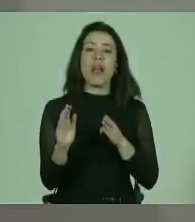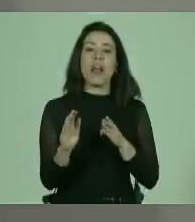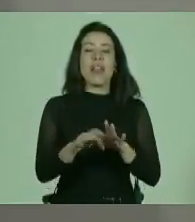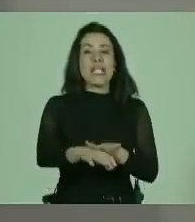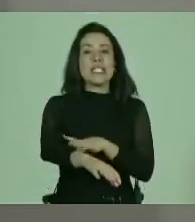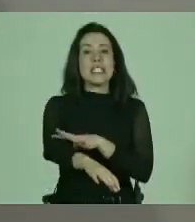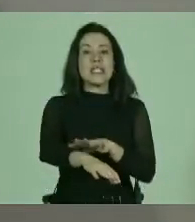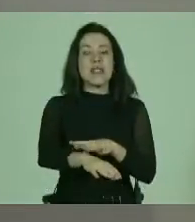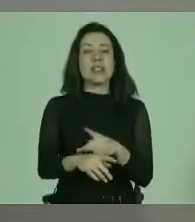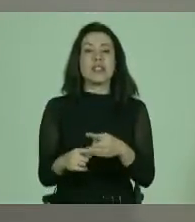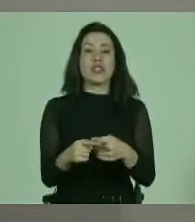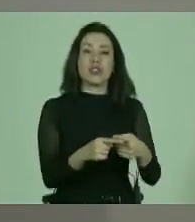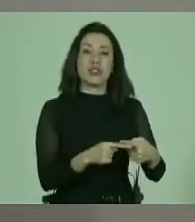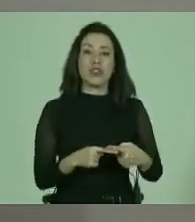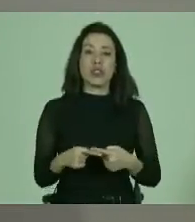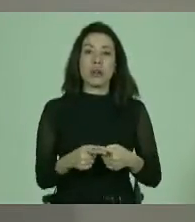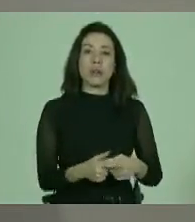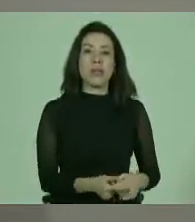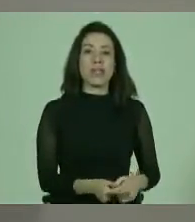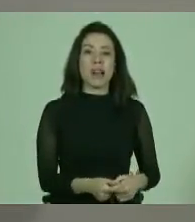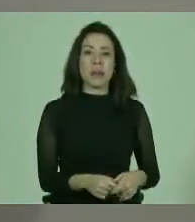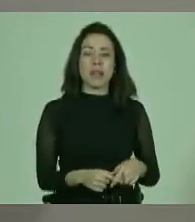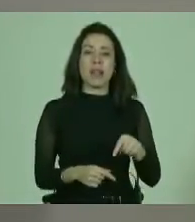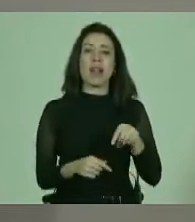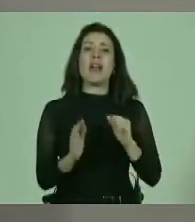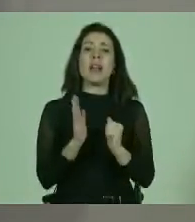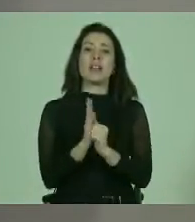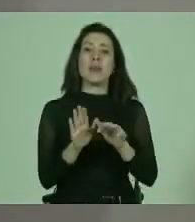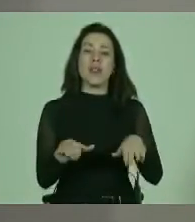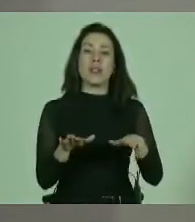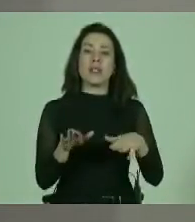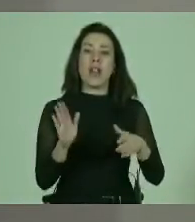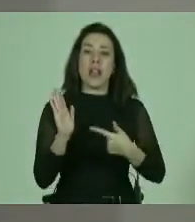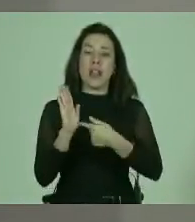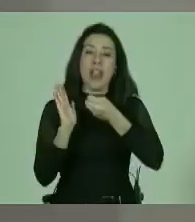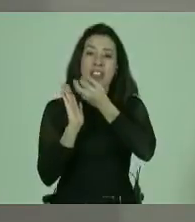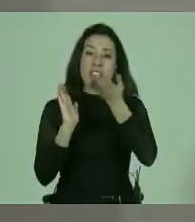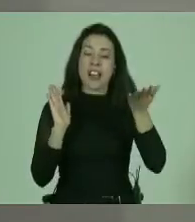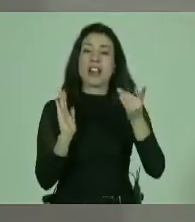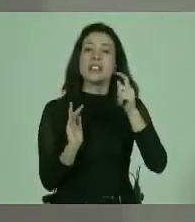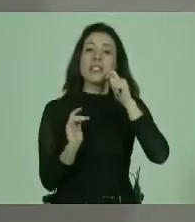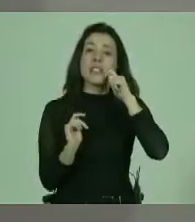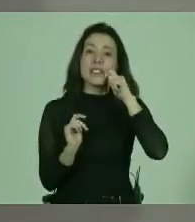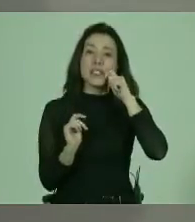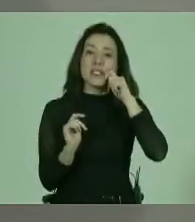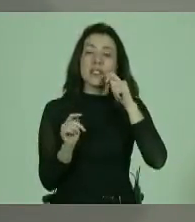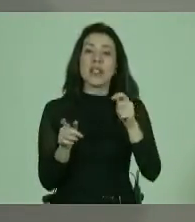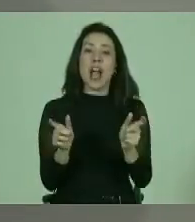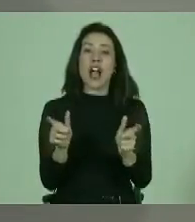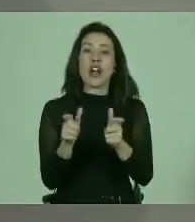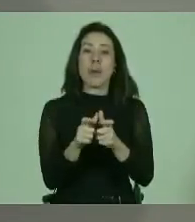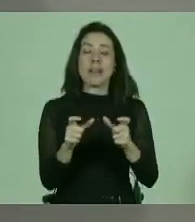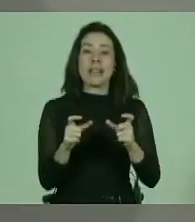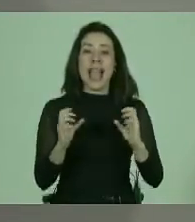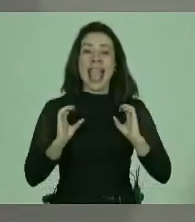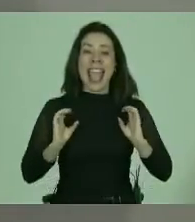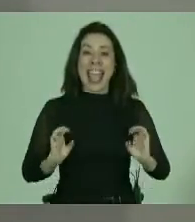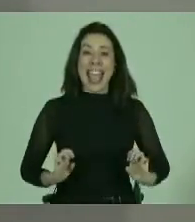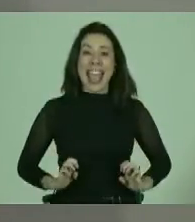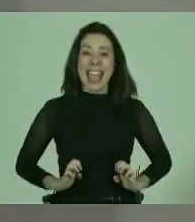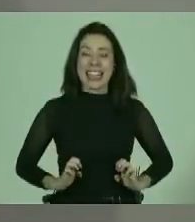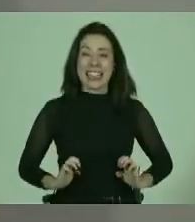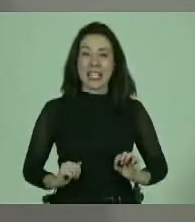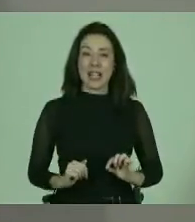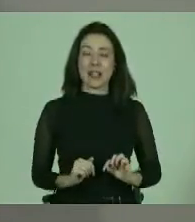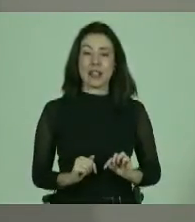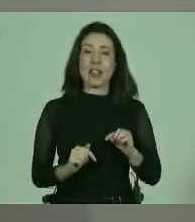social el artículo 19 de la declaración se refiere a los comités de ética los comités